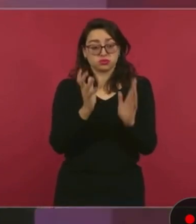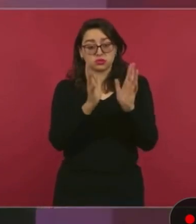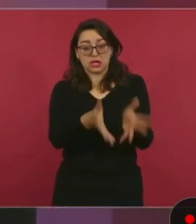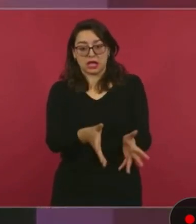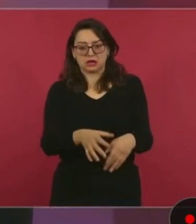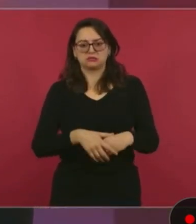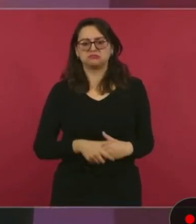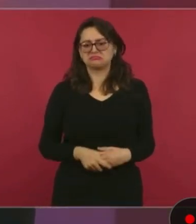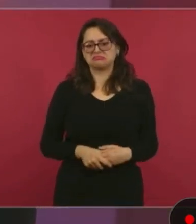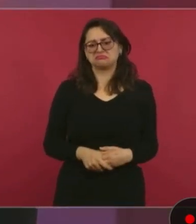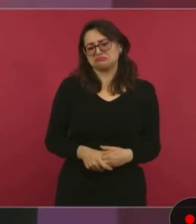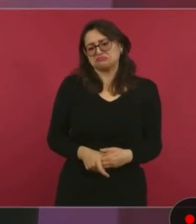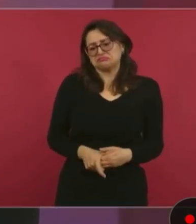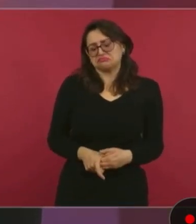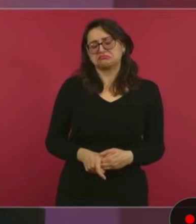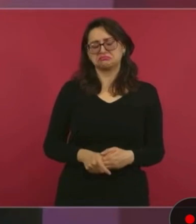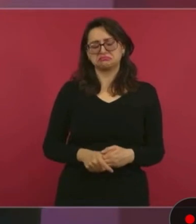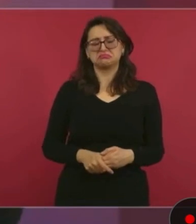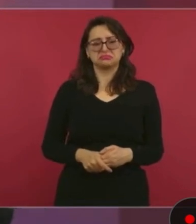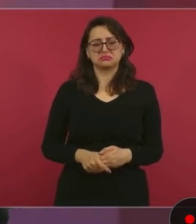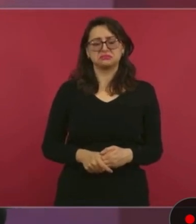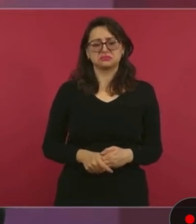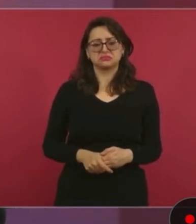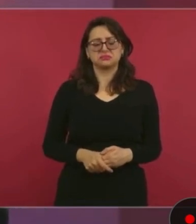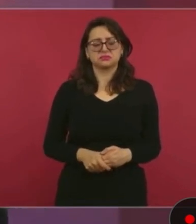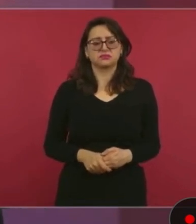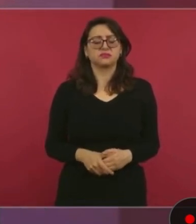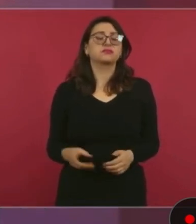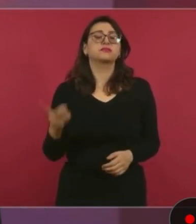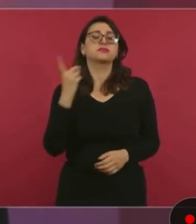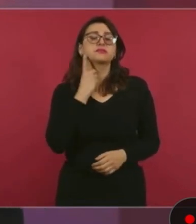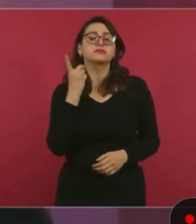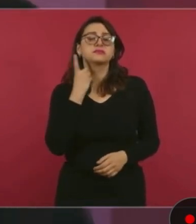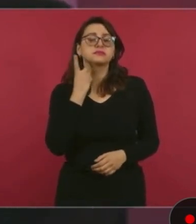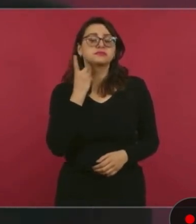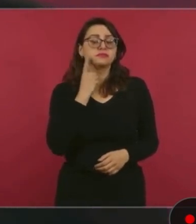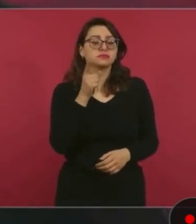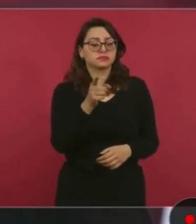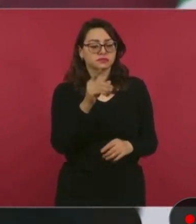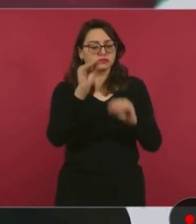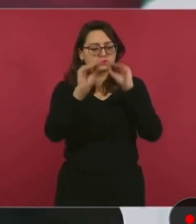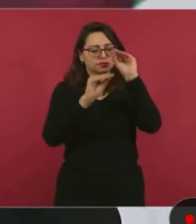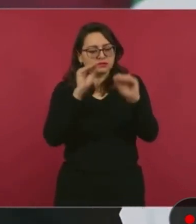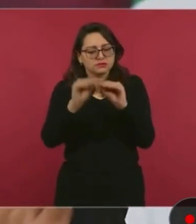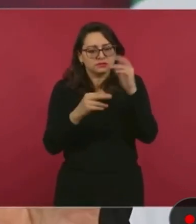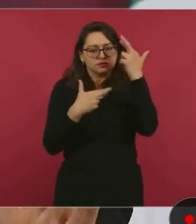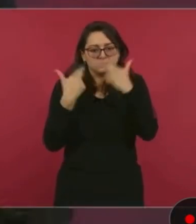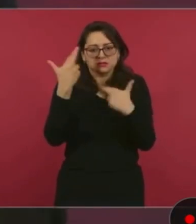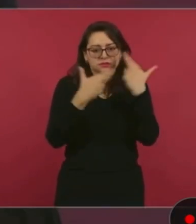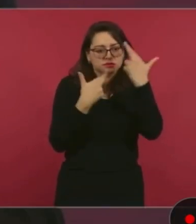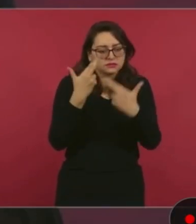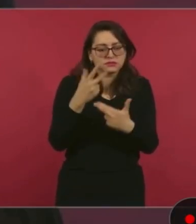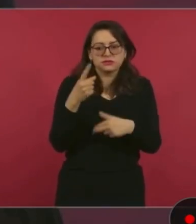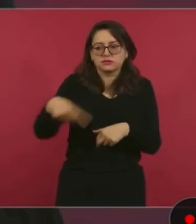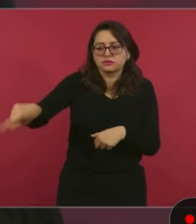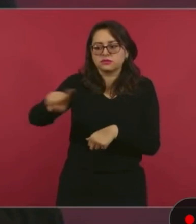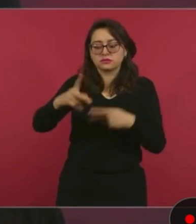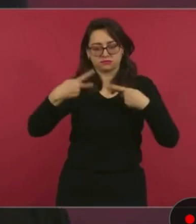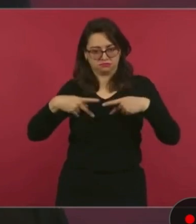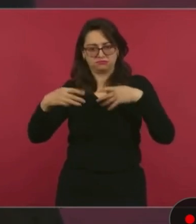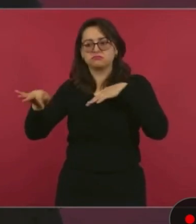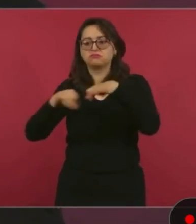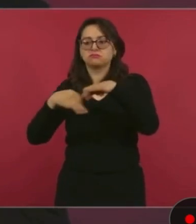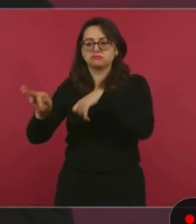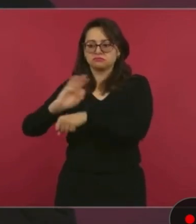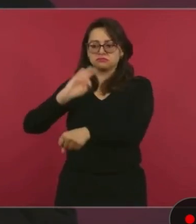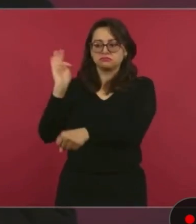que los legisladores nada más cuiden que a los trabajadores no se les afecte y